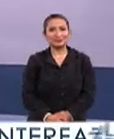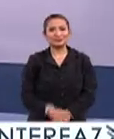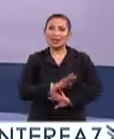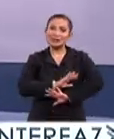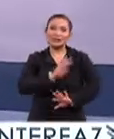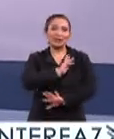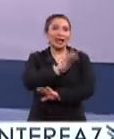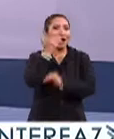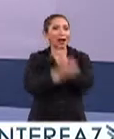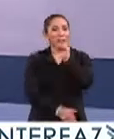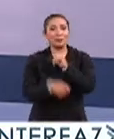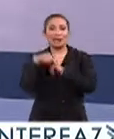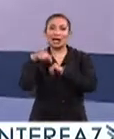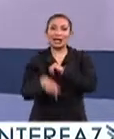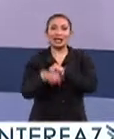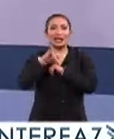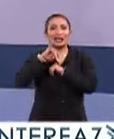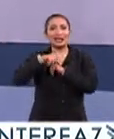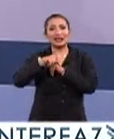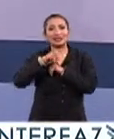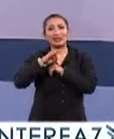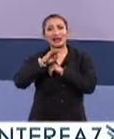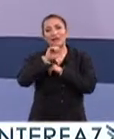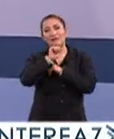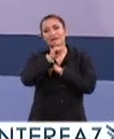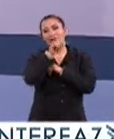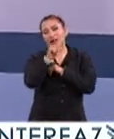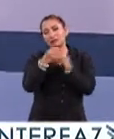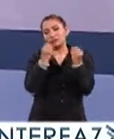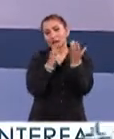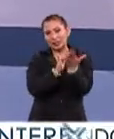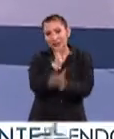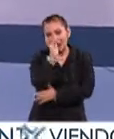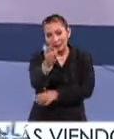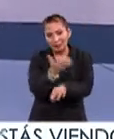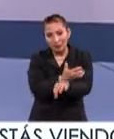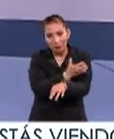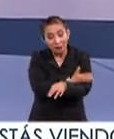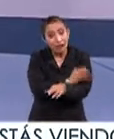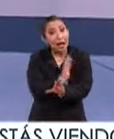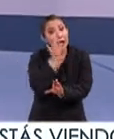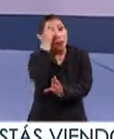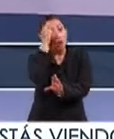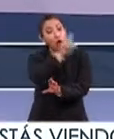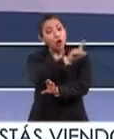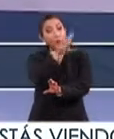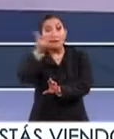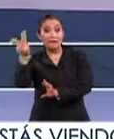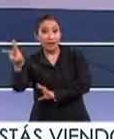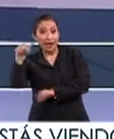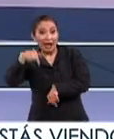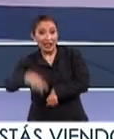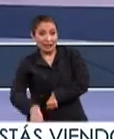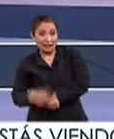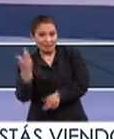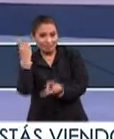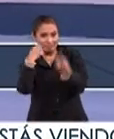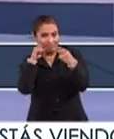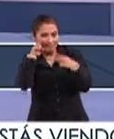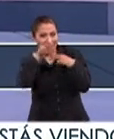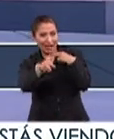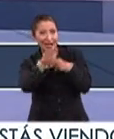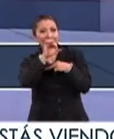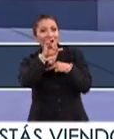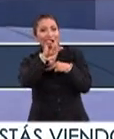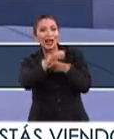Pues así terminamos una emisión más de Interfaz. Les agradecemos mucho por habernos acompañado. Recuerden que de lunes a viernes tenemos una cita por los